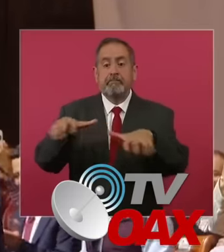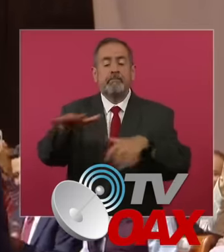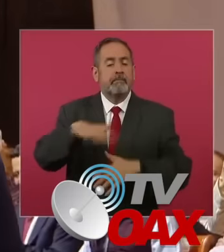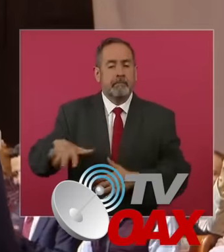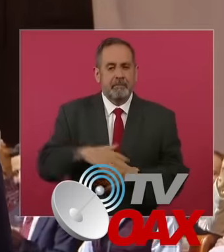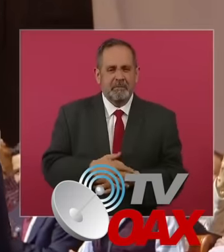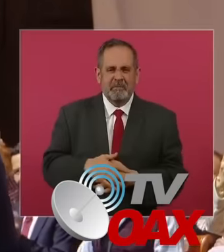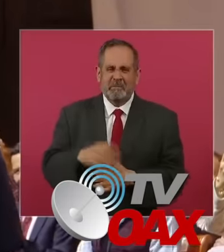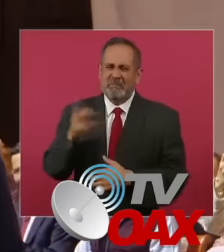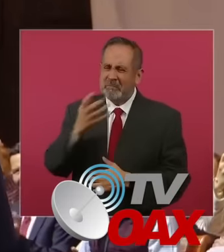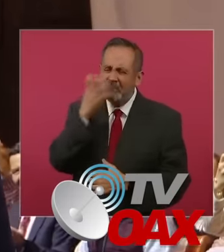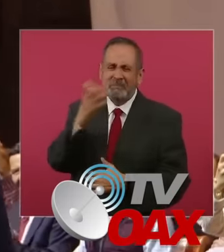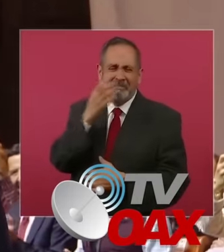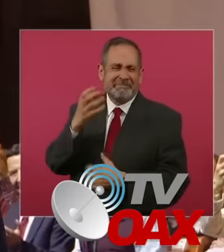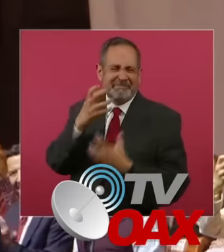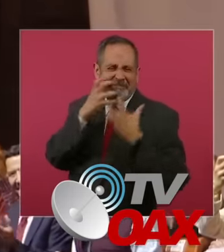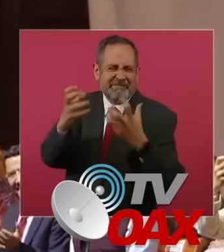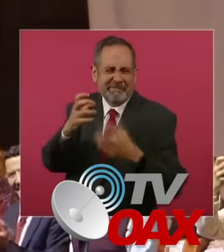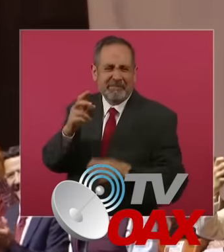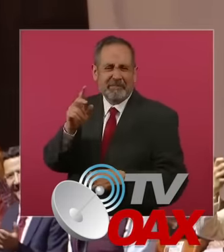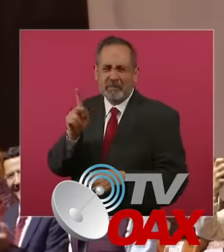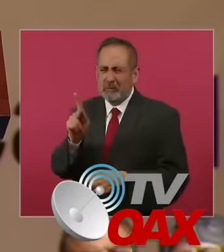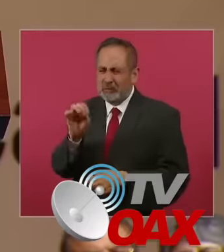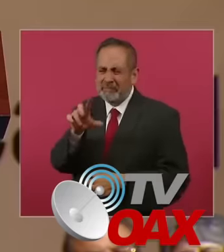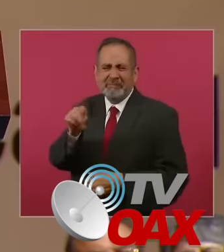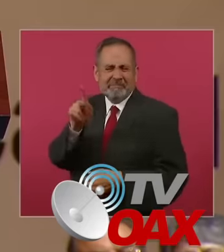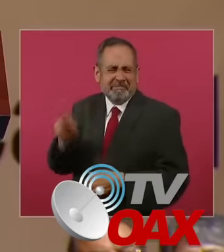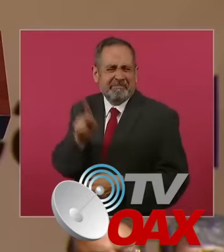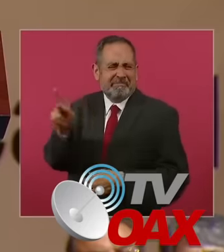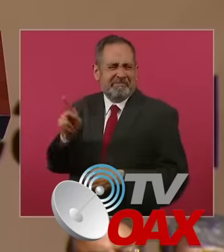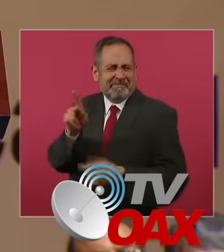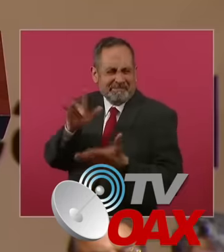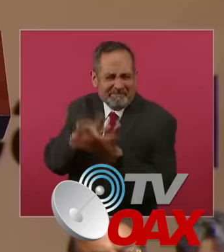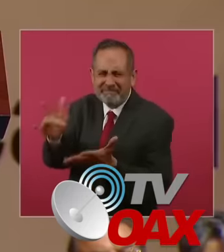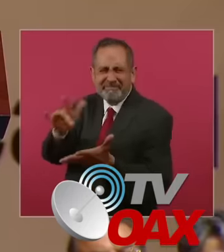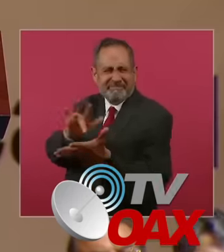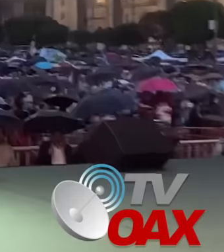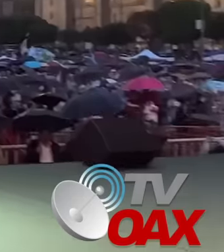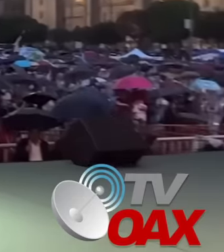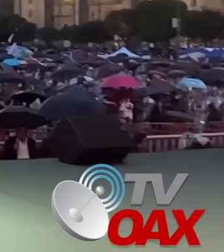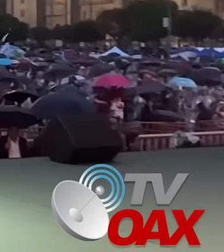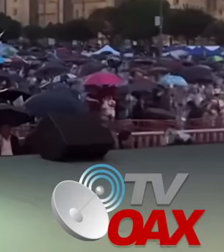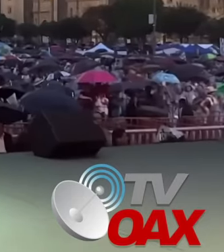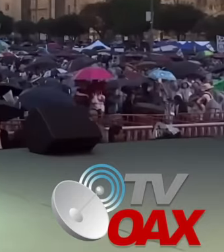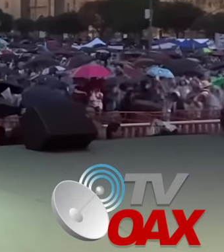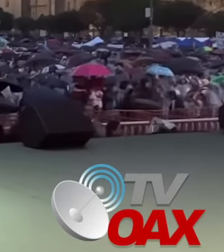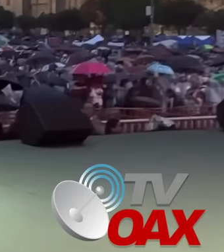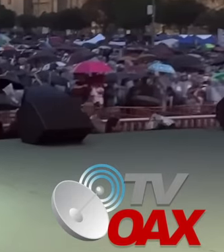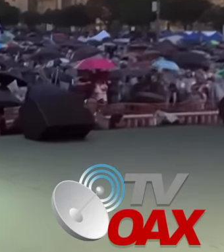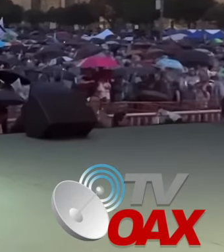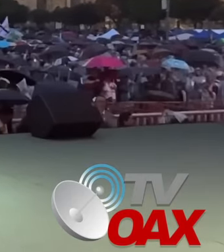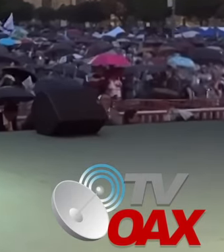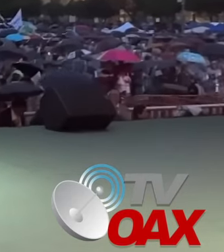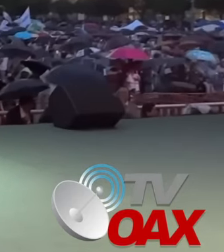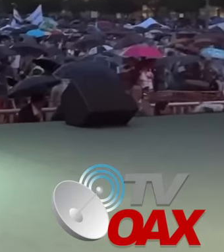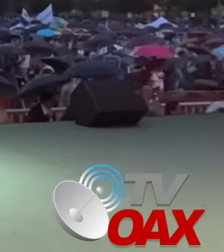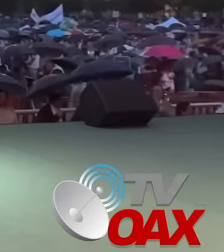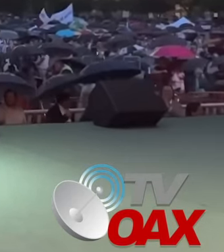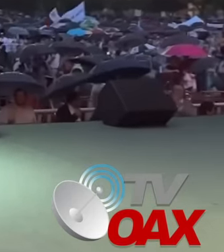Pueblo, pueblo, pueblo. Gracias, pueblo. Que viva la cuarta transformación.